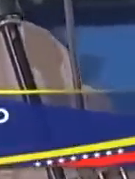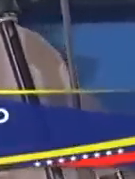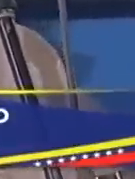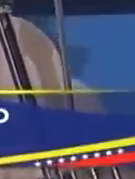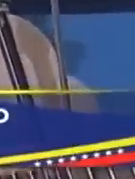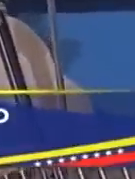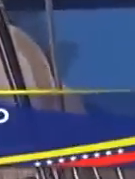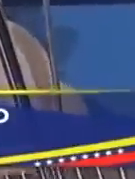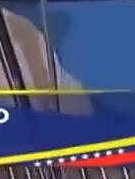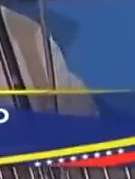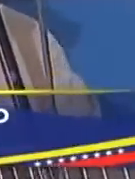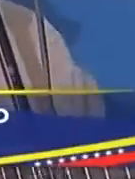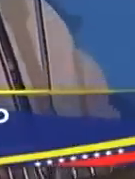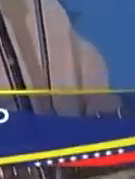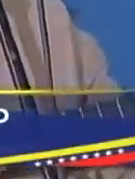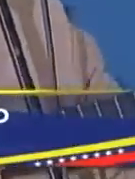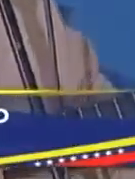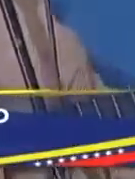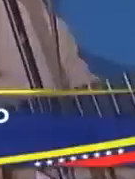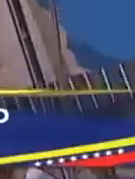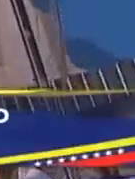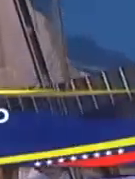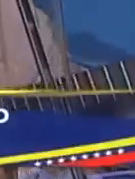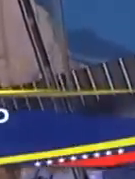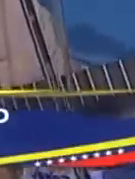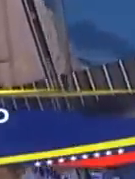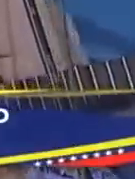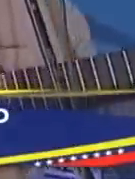es manosearla. Vámonos pa' allá,